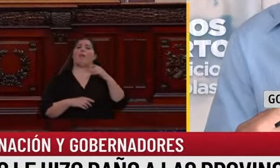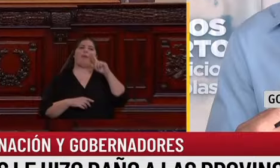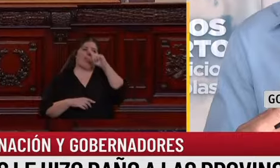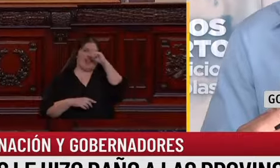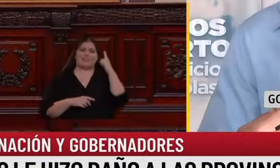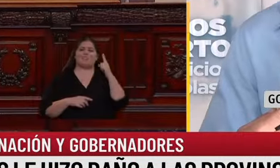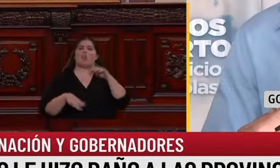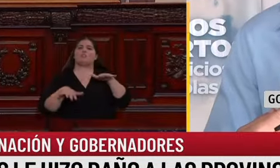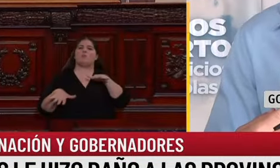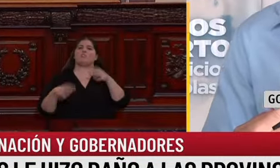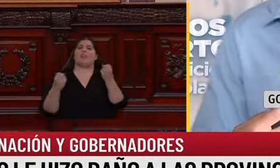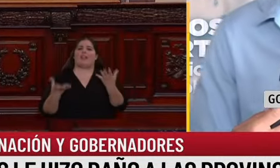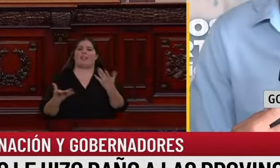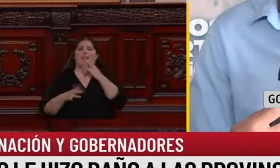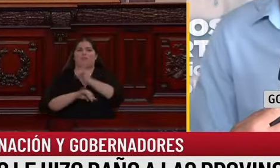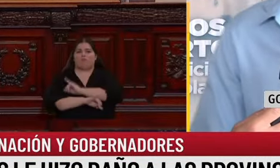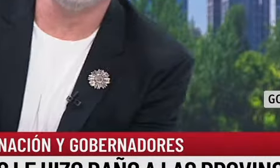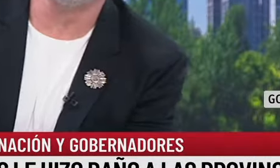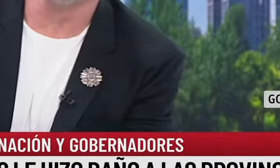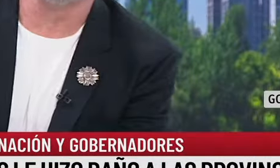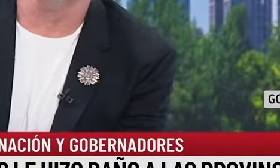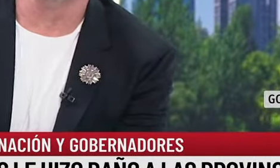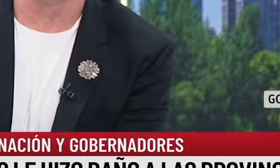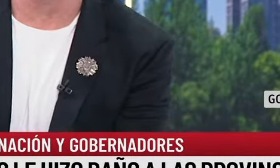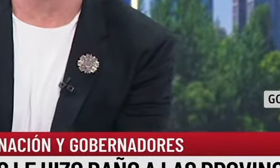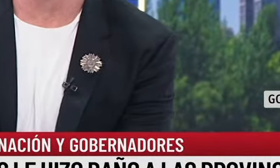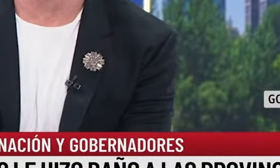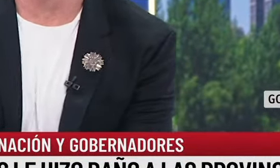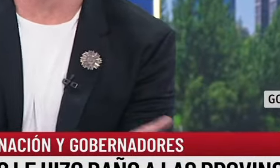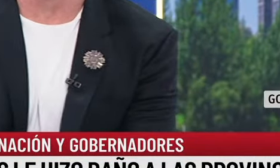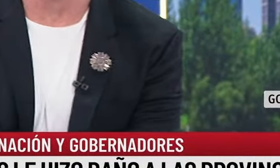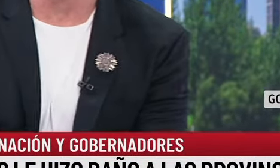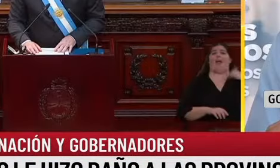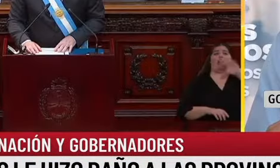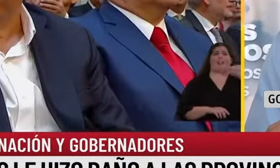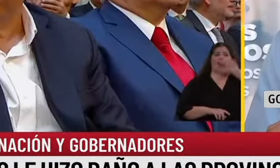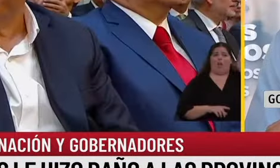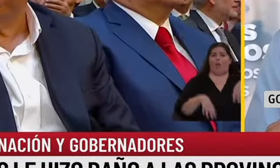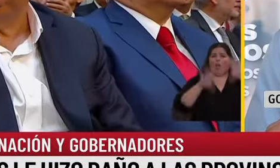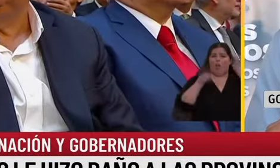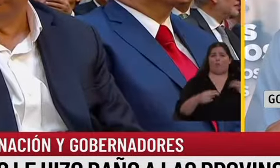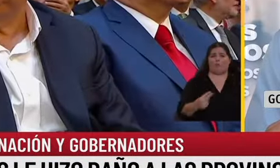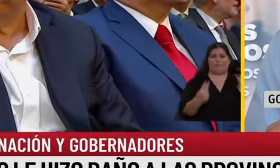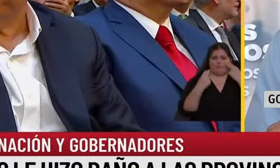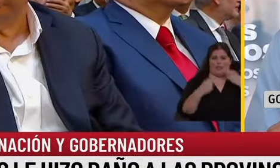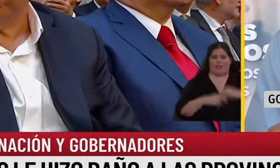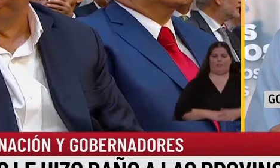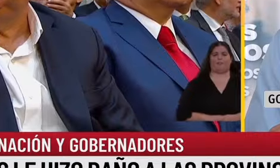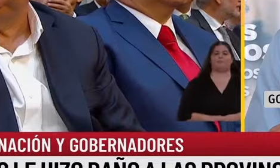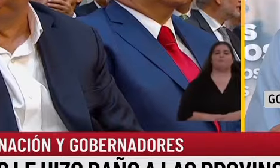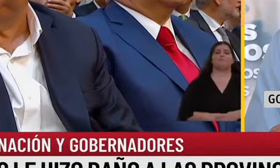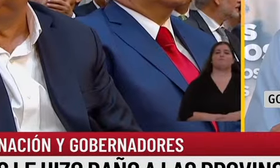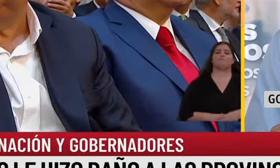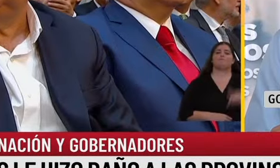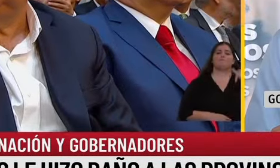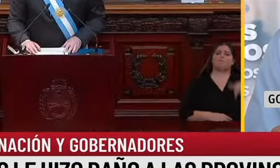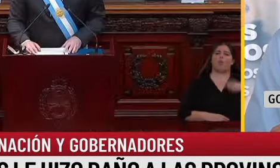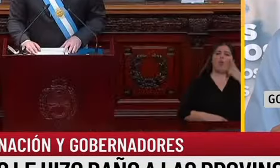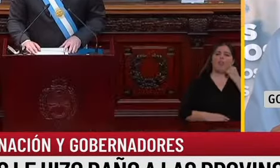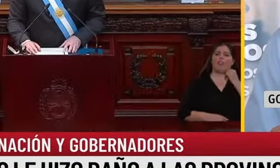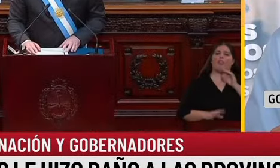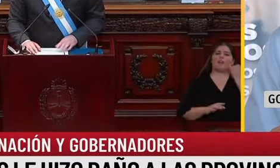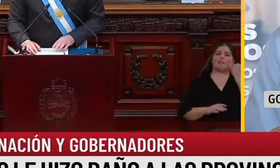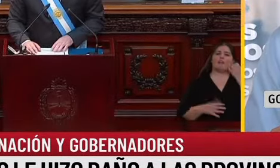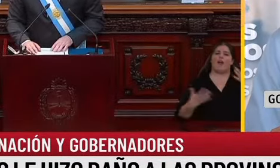a la clase media, tiene muchas dudas. Es inevitable que como rosarino te pregunte, porque te vi con Patricia Bullrich la semana pasada anunciando que había habido una